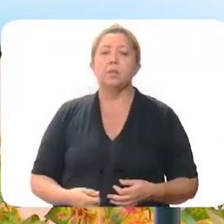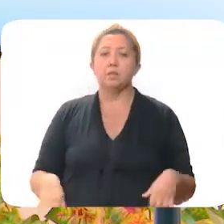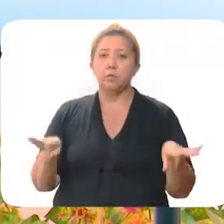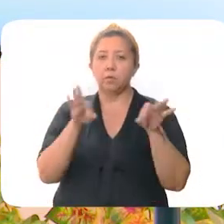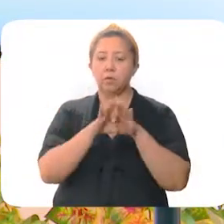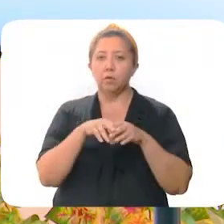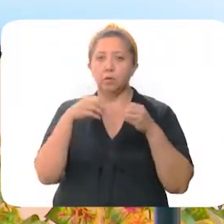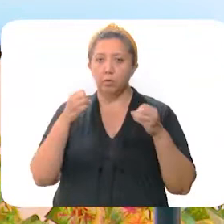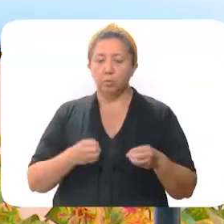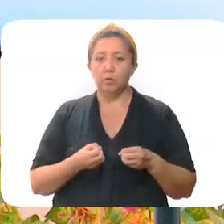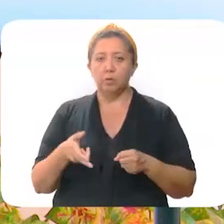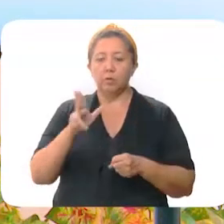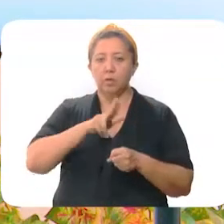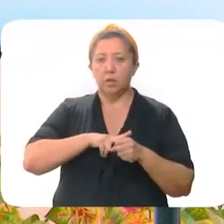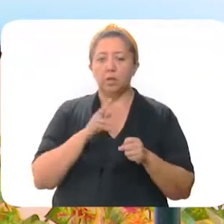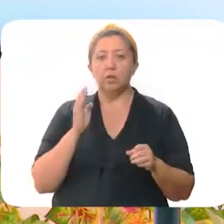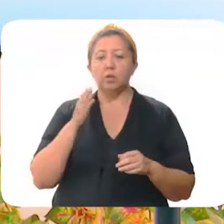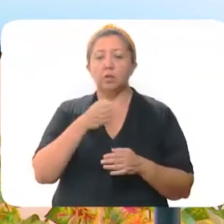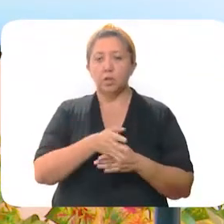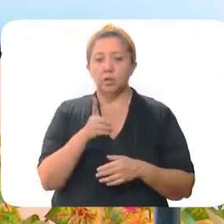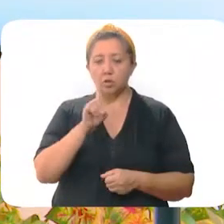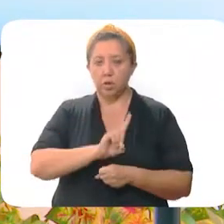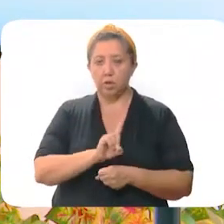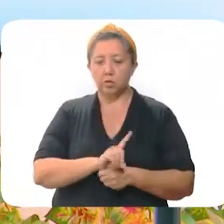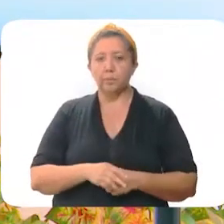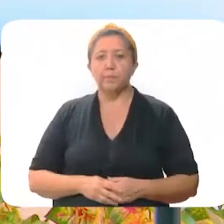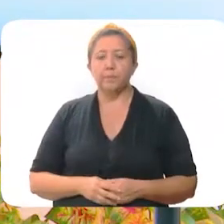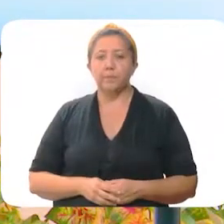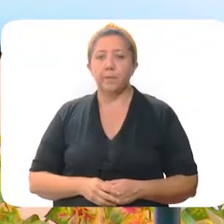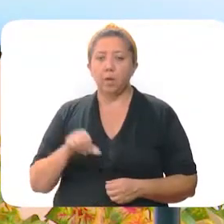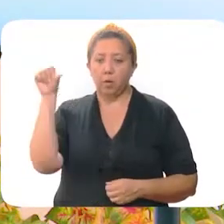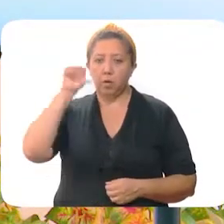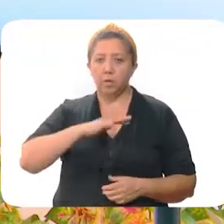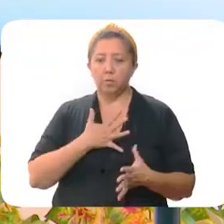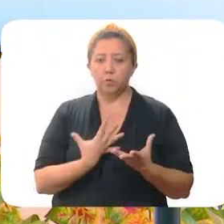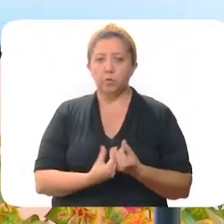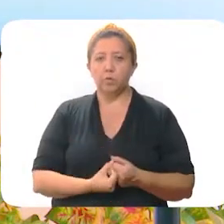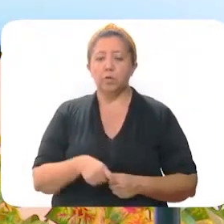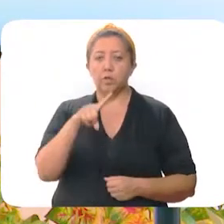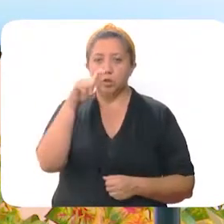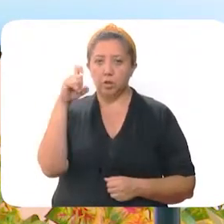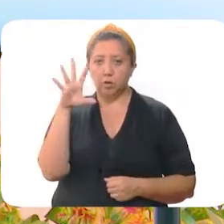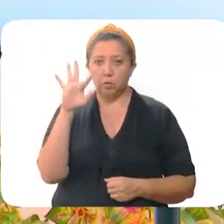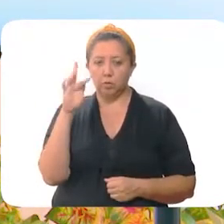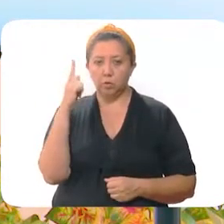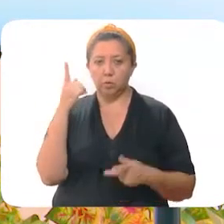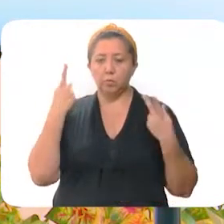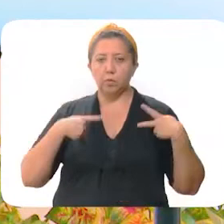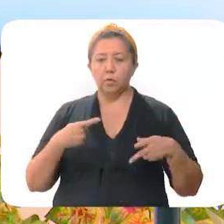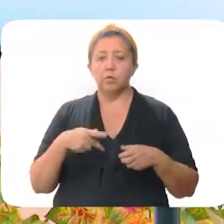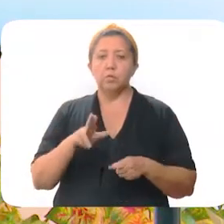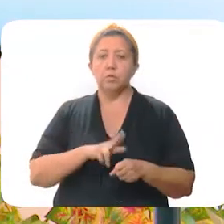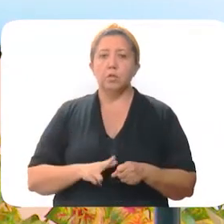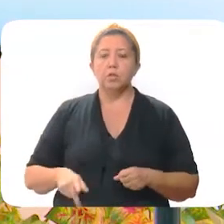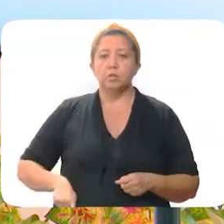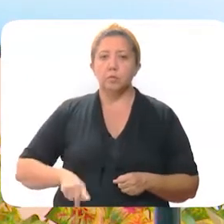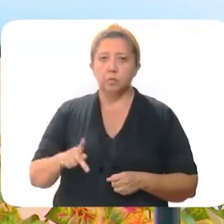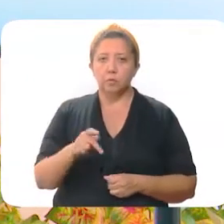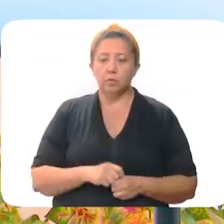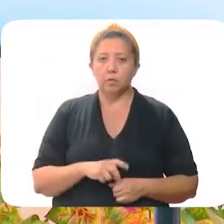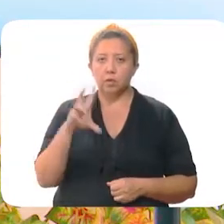los datos más importantes son la ocupación hospitalaria y los ingresos diarios. El día de hoy tenemos 141 pacientes en hospitales